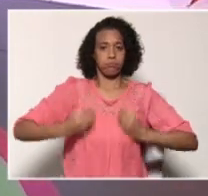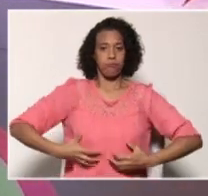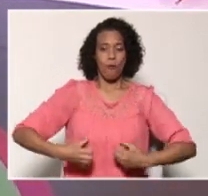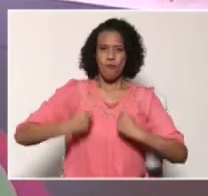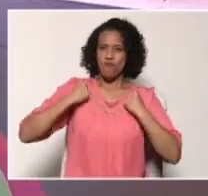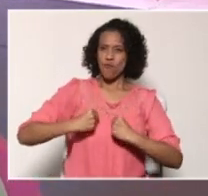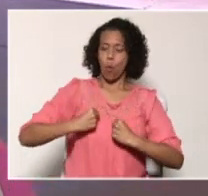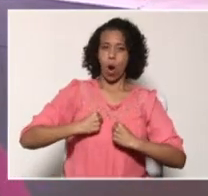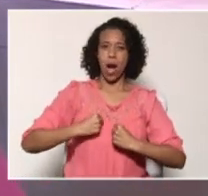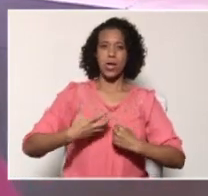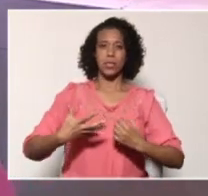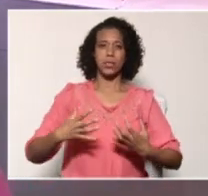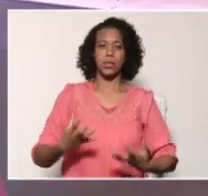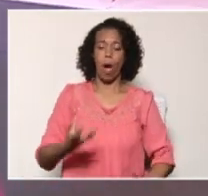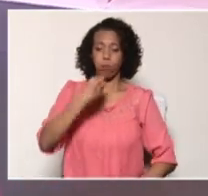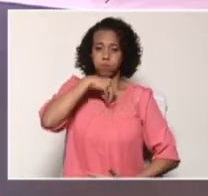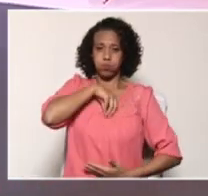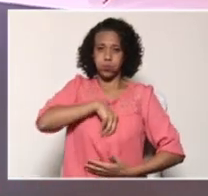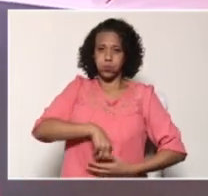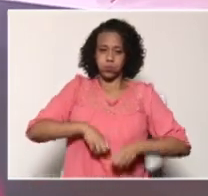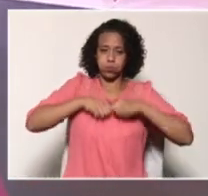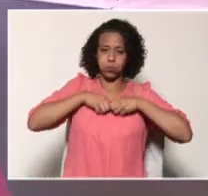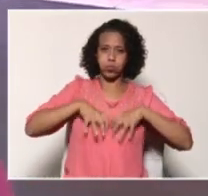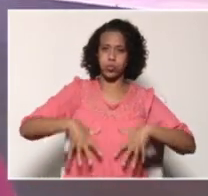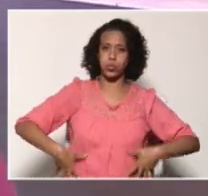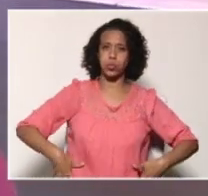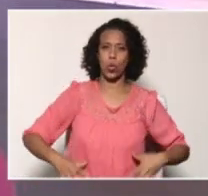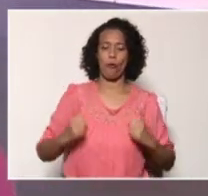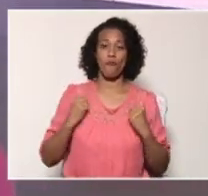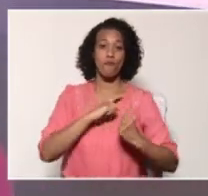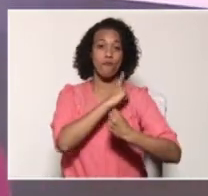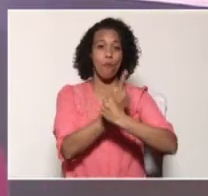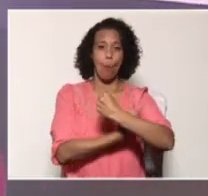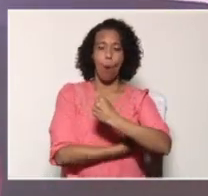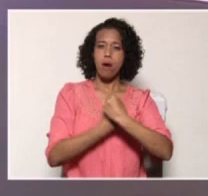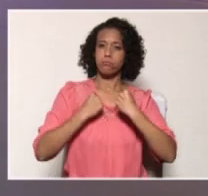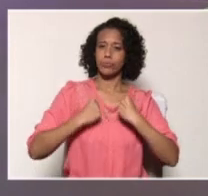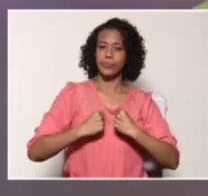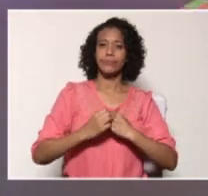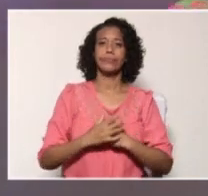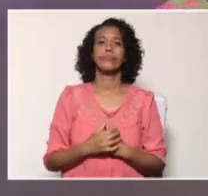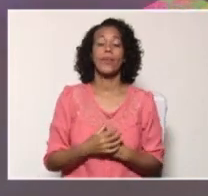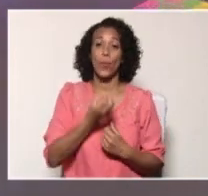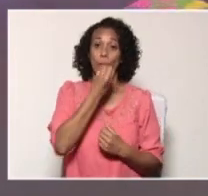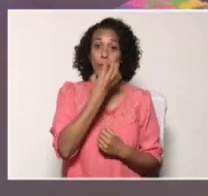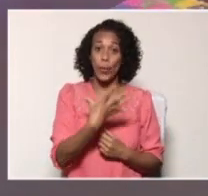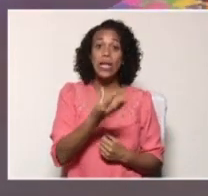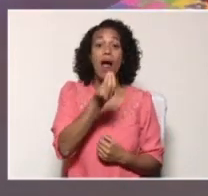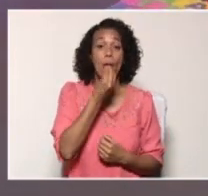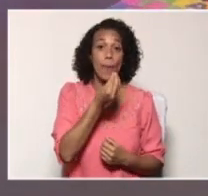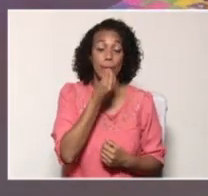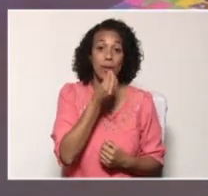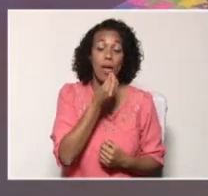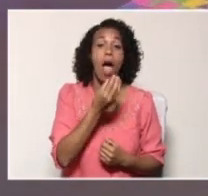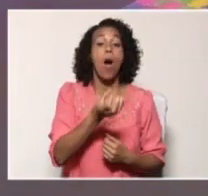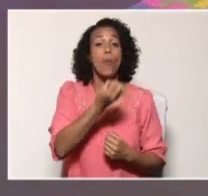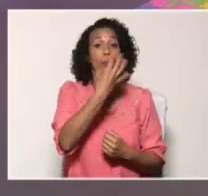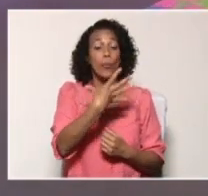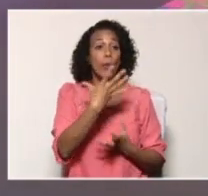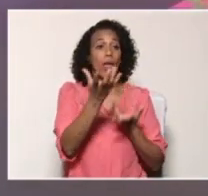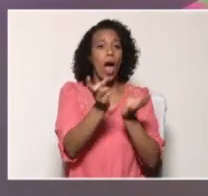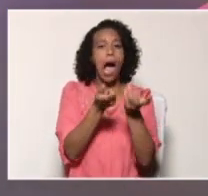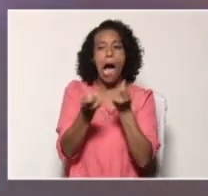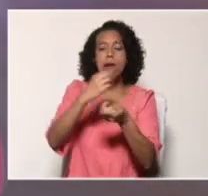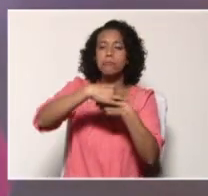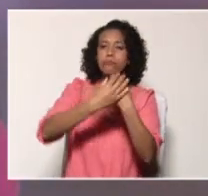nosotros estamos necesitando. Así mismo es. Entonces, la clave es buena manipulación de los